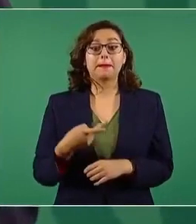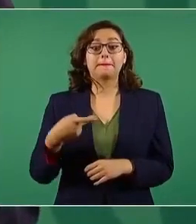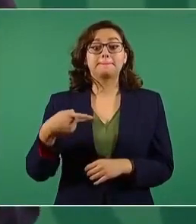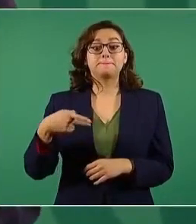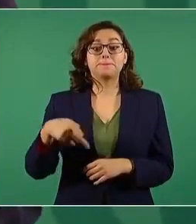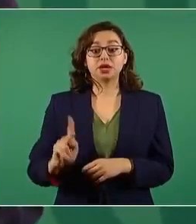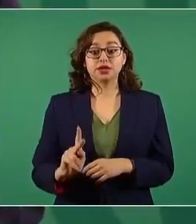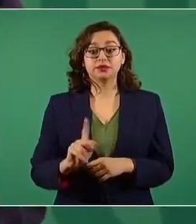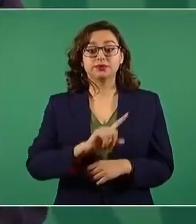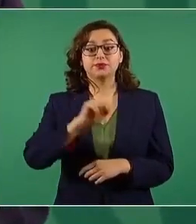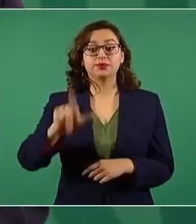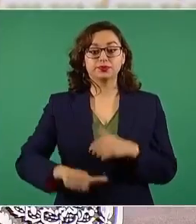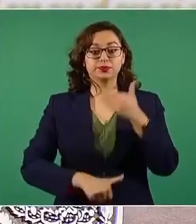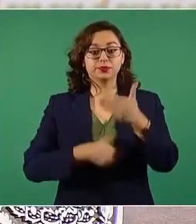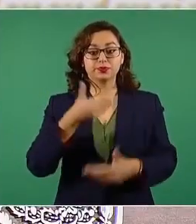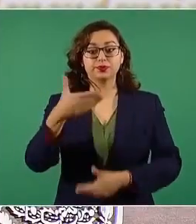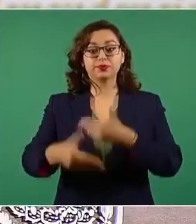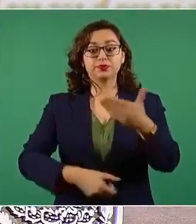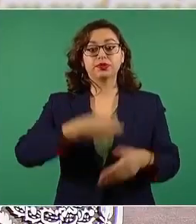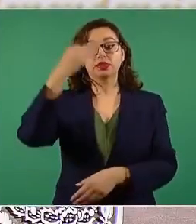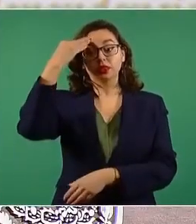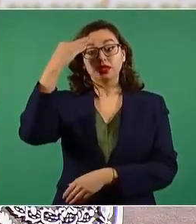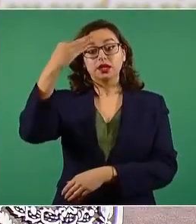embargo, pasó el tiempo